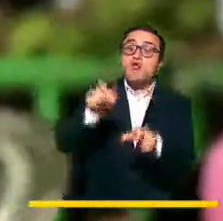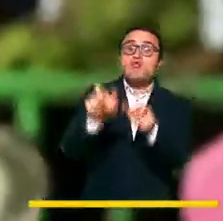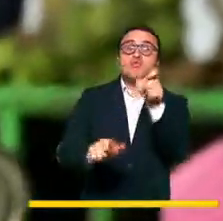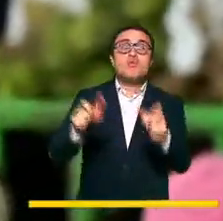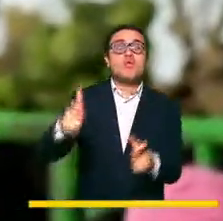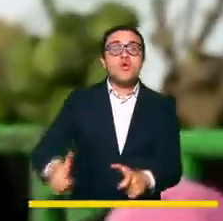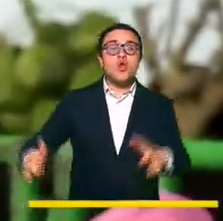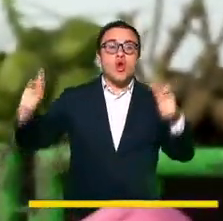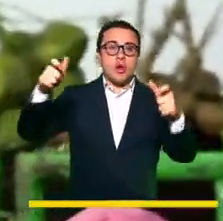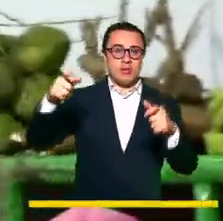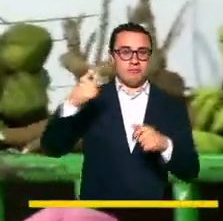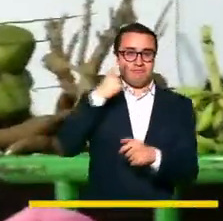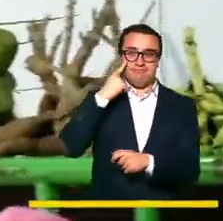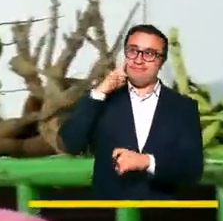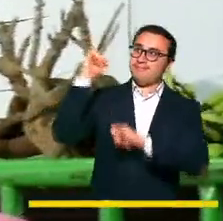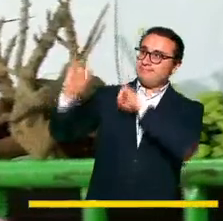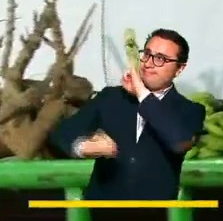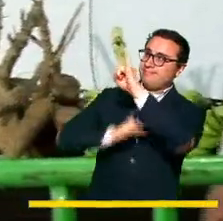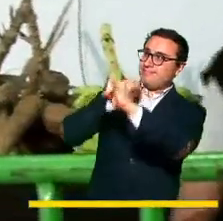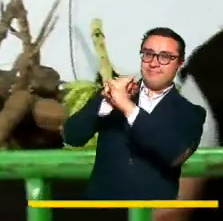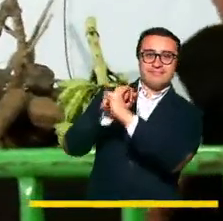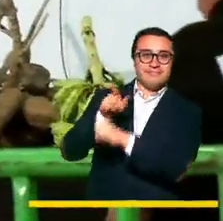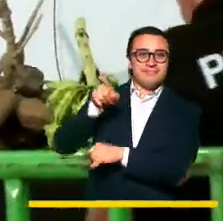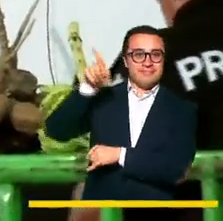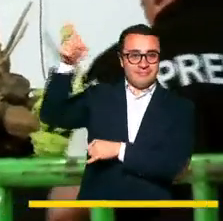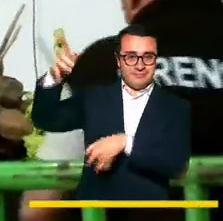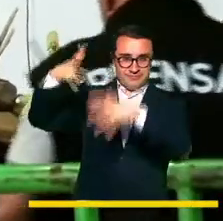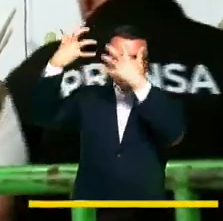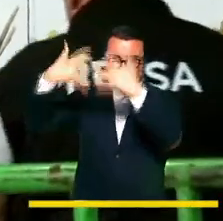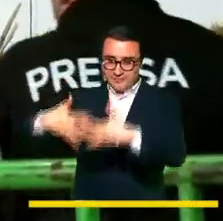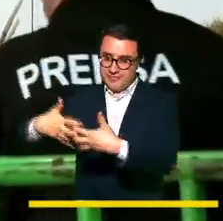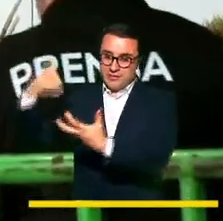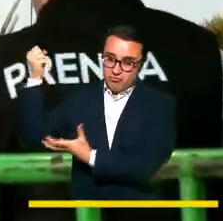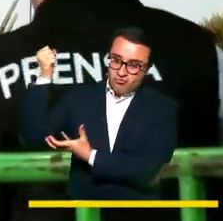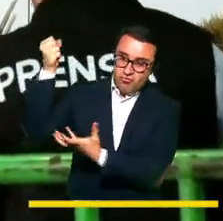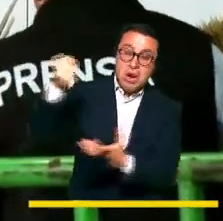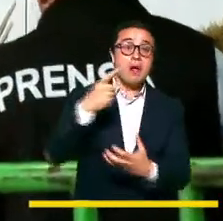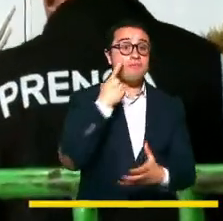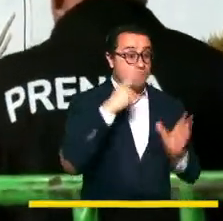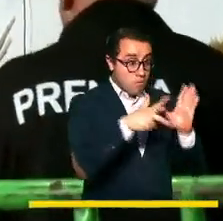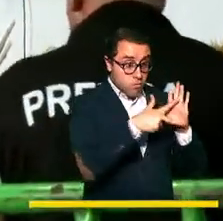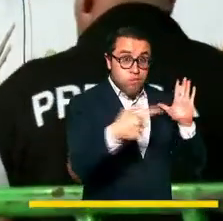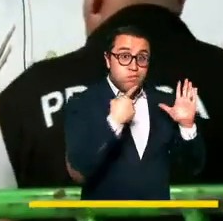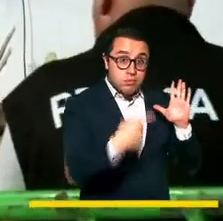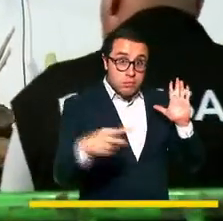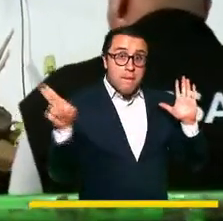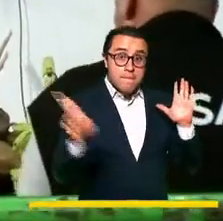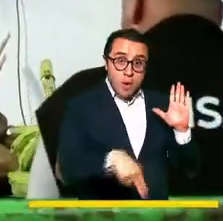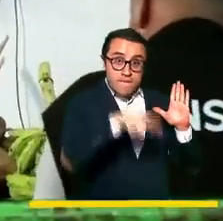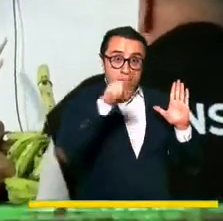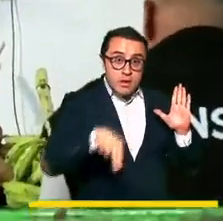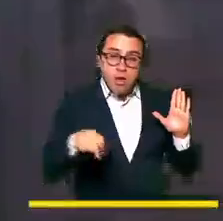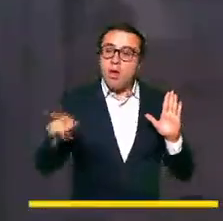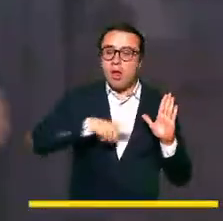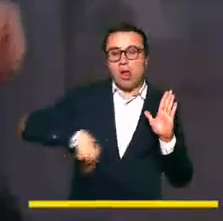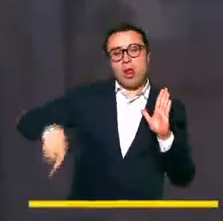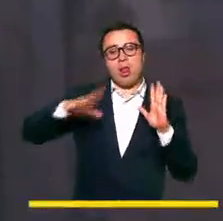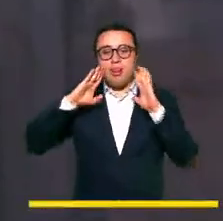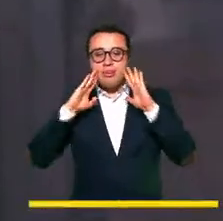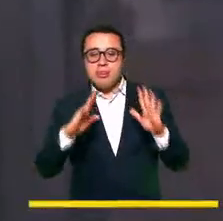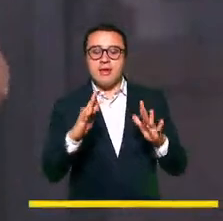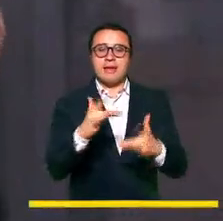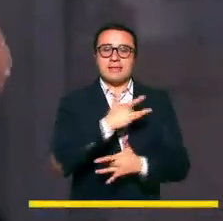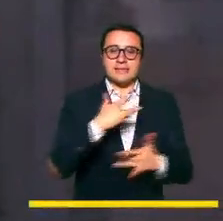una multinacional extranjera, que eso lo prohibió la Constitución, dedicada al sistema de salud porque